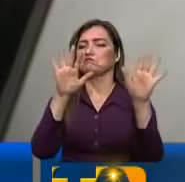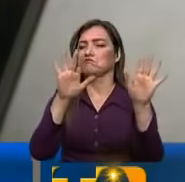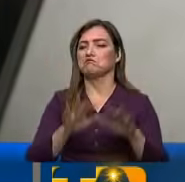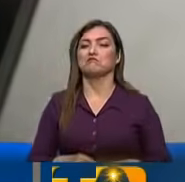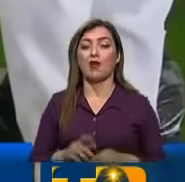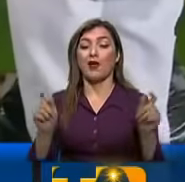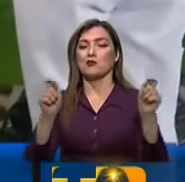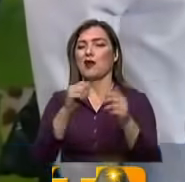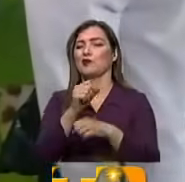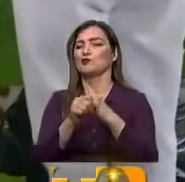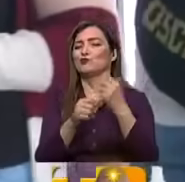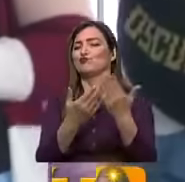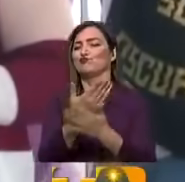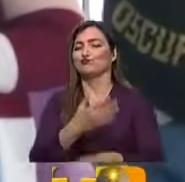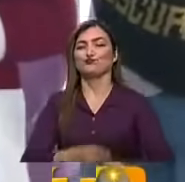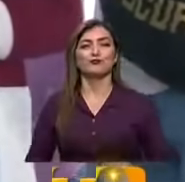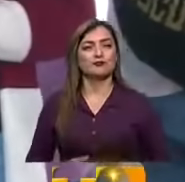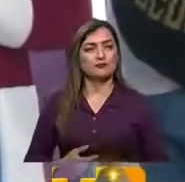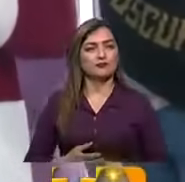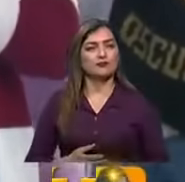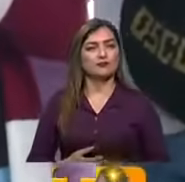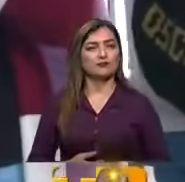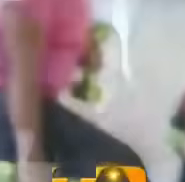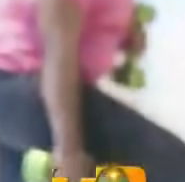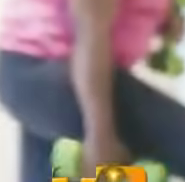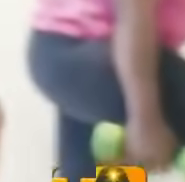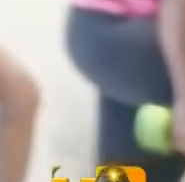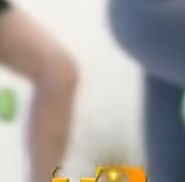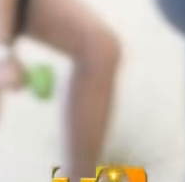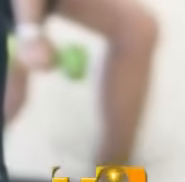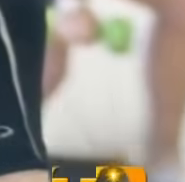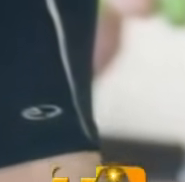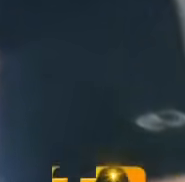de celebración. Valerie Villalba, 24 horas.